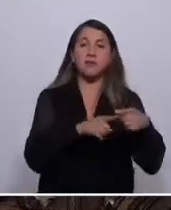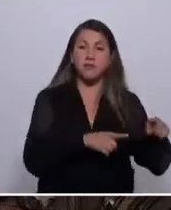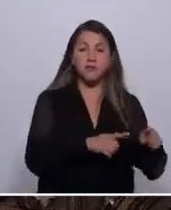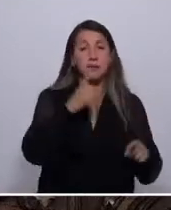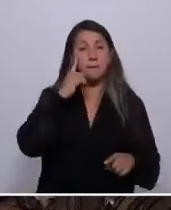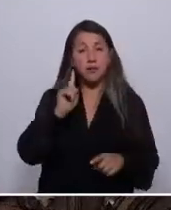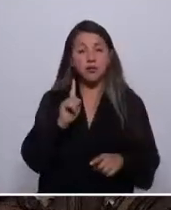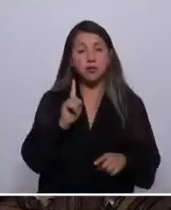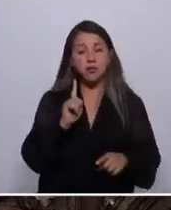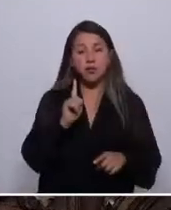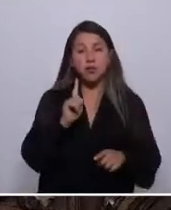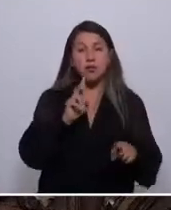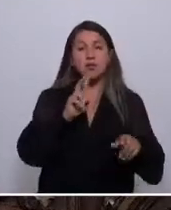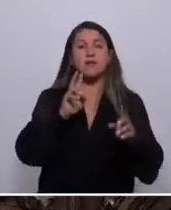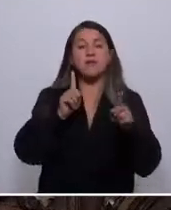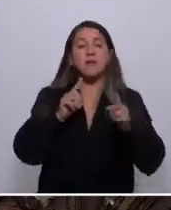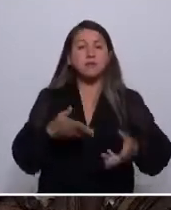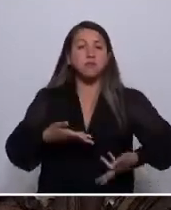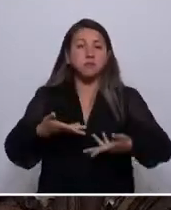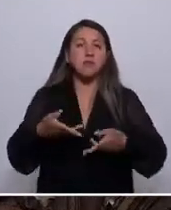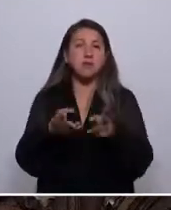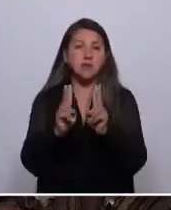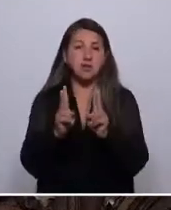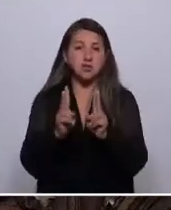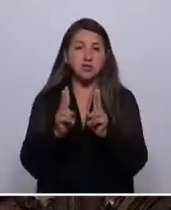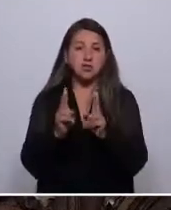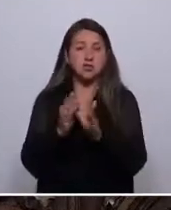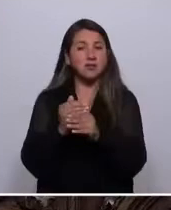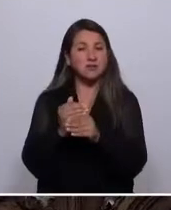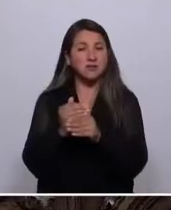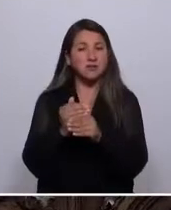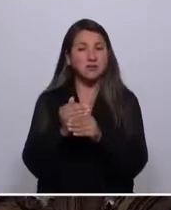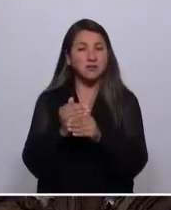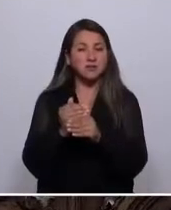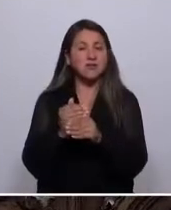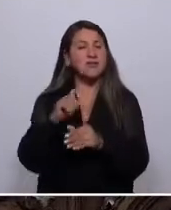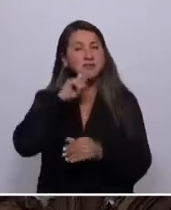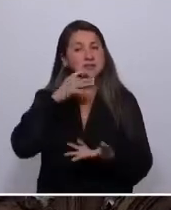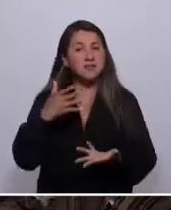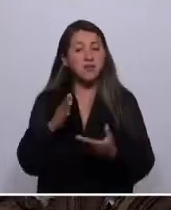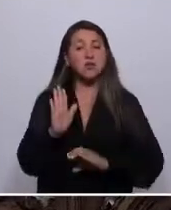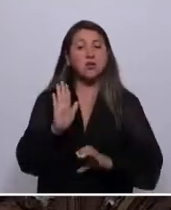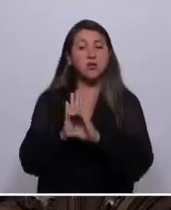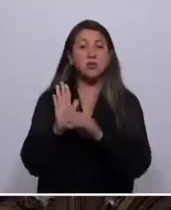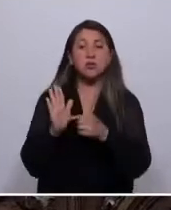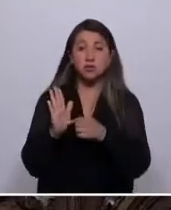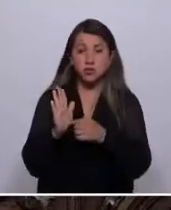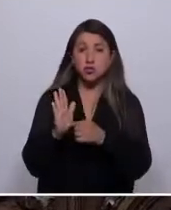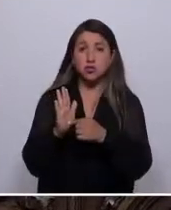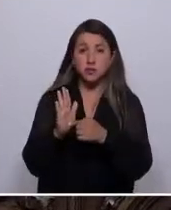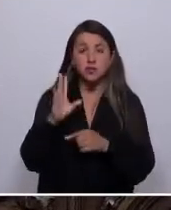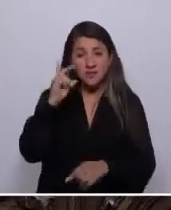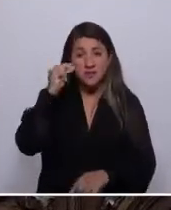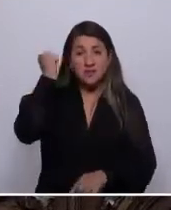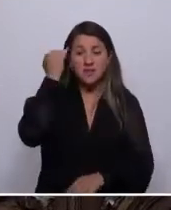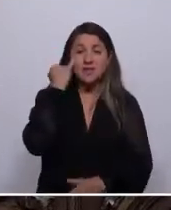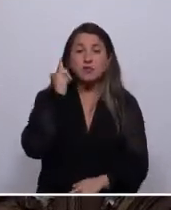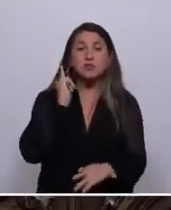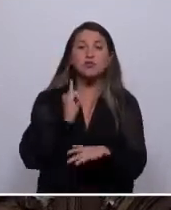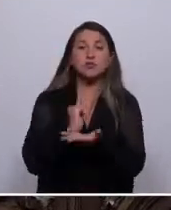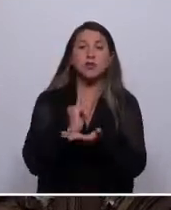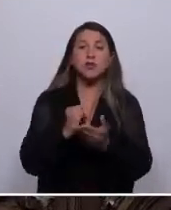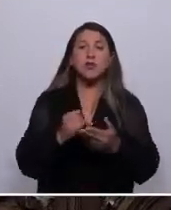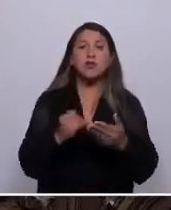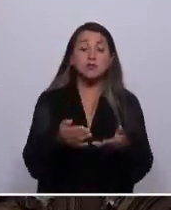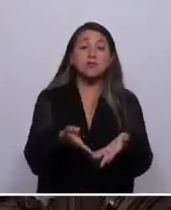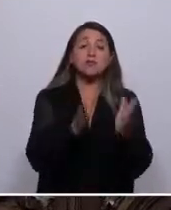deberemos poner al derecho lo que la Constitución tramposa puso al revés. En efecto, la Constitución ha de crear instituciones para habilitar el